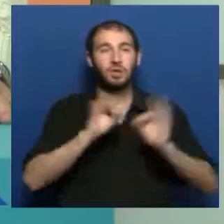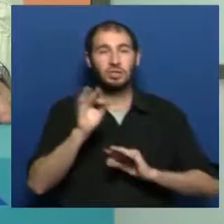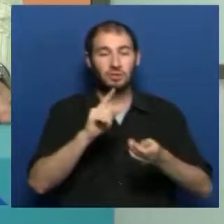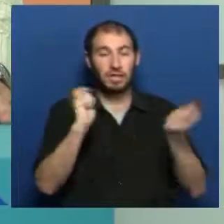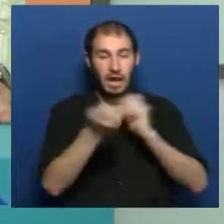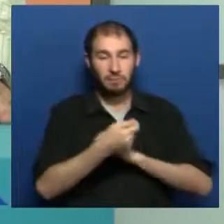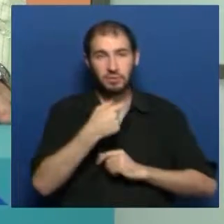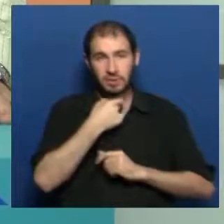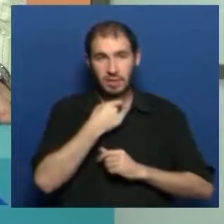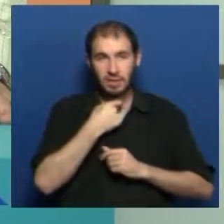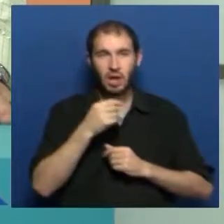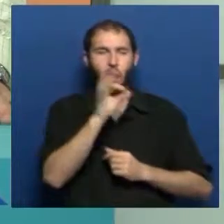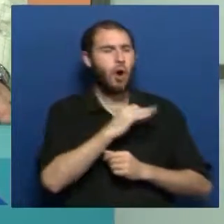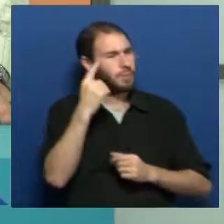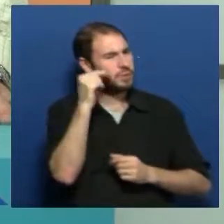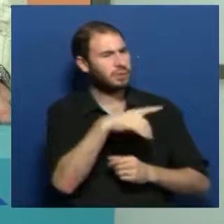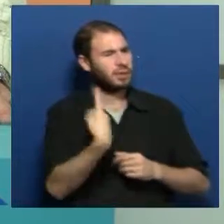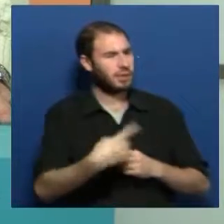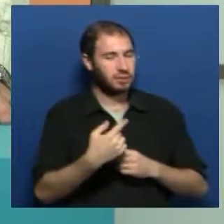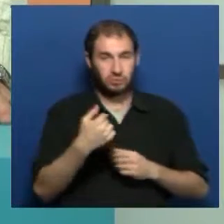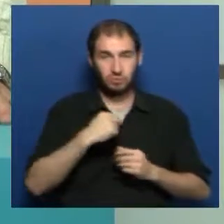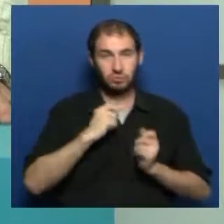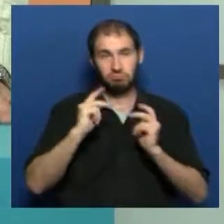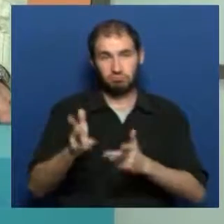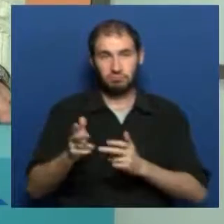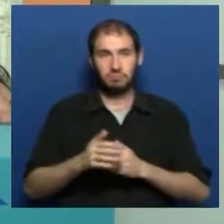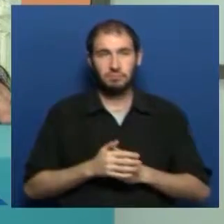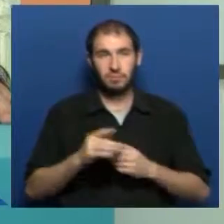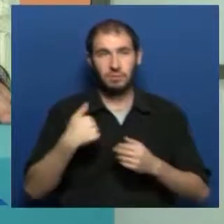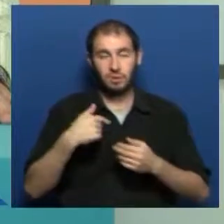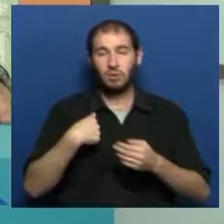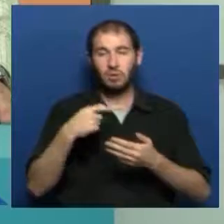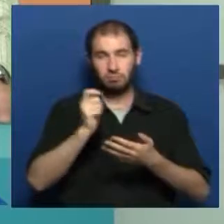de reforma y qué opinión tenía sobre el tema, yo le hago llegar justamente